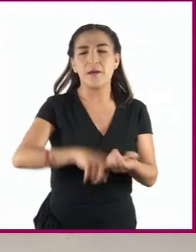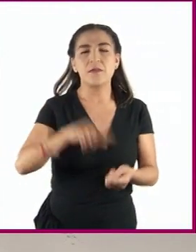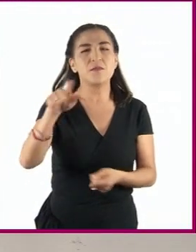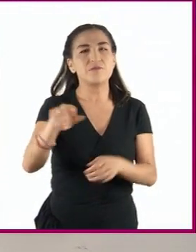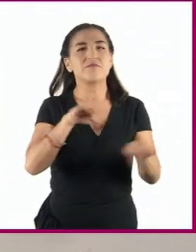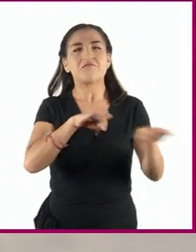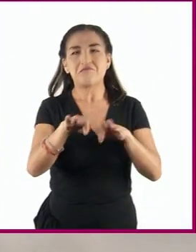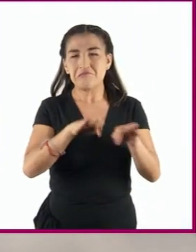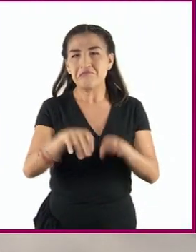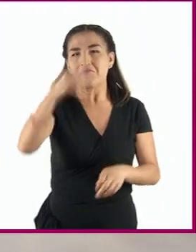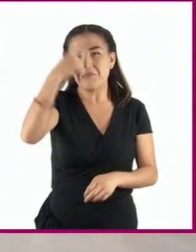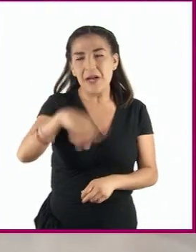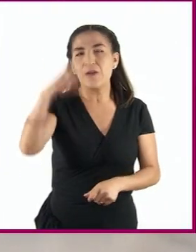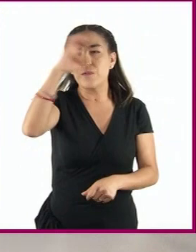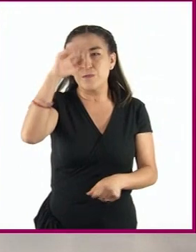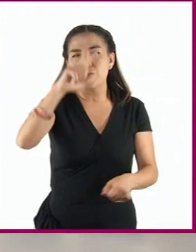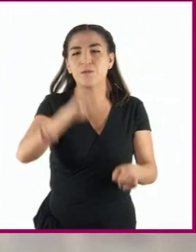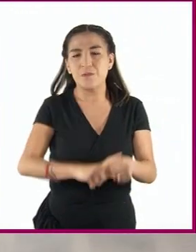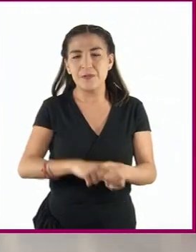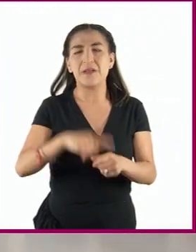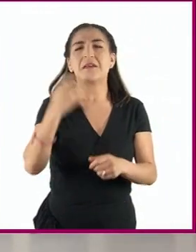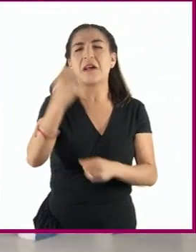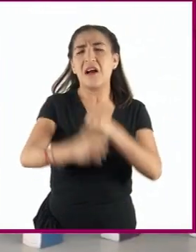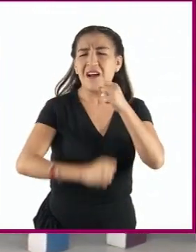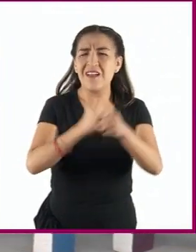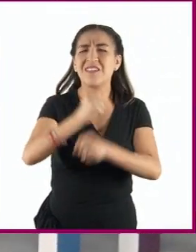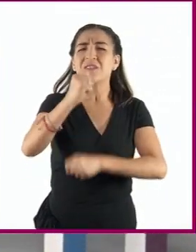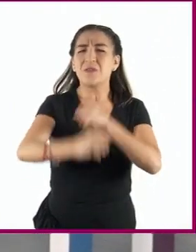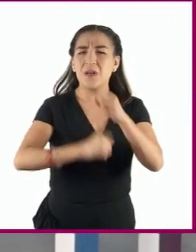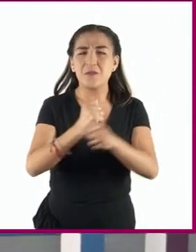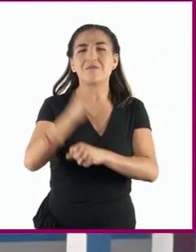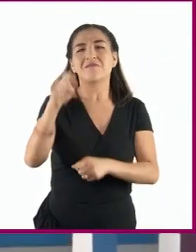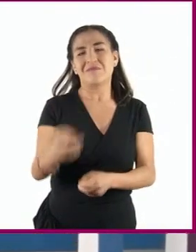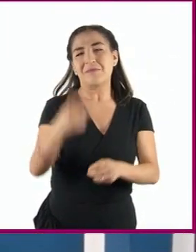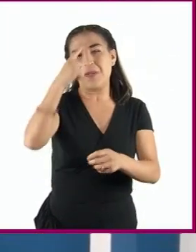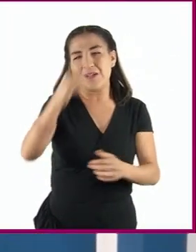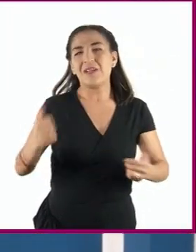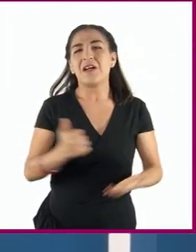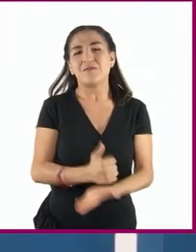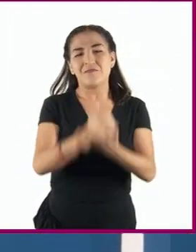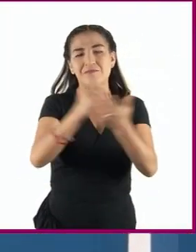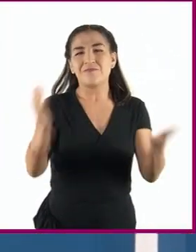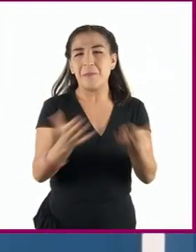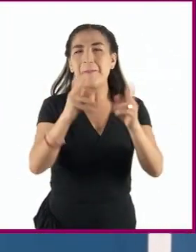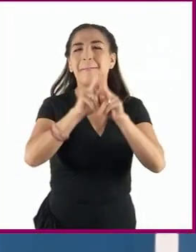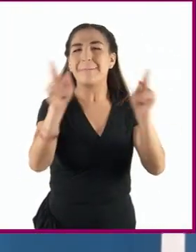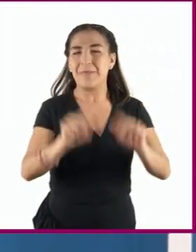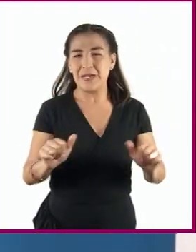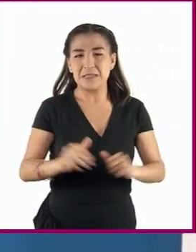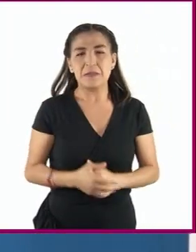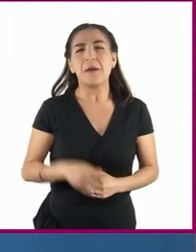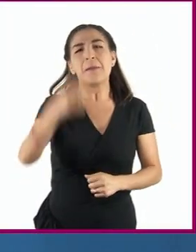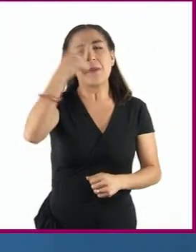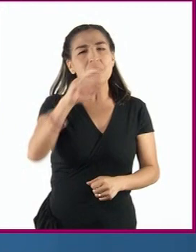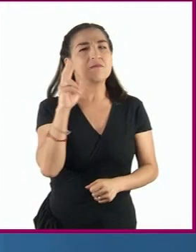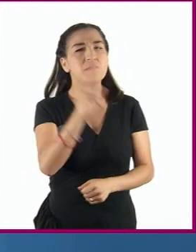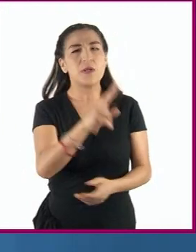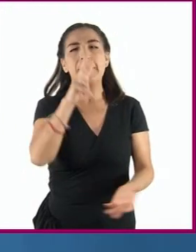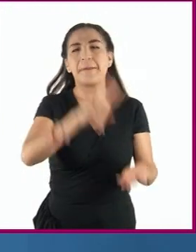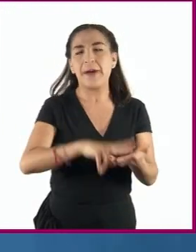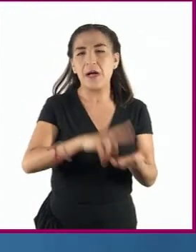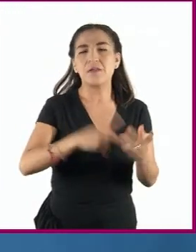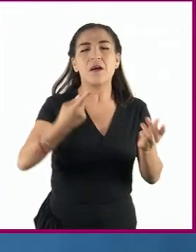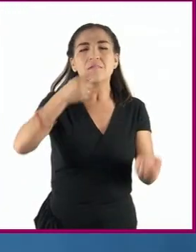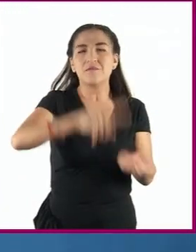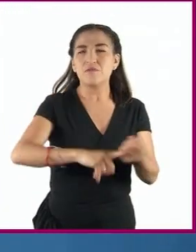ONU, han trabajado durante muchos años para promover una cultura de paz en la cual se aprecia el valor positivo